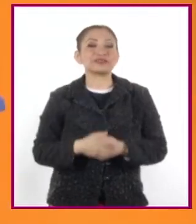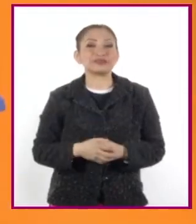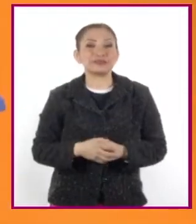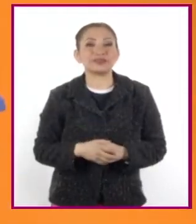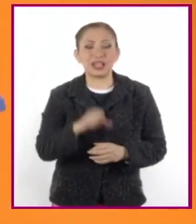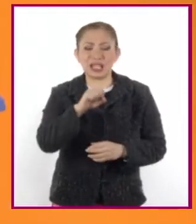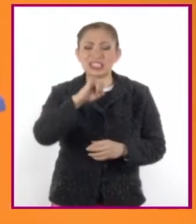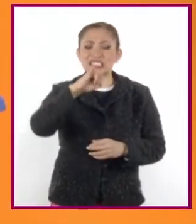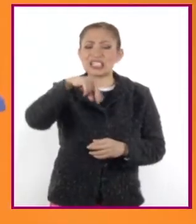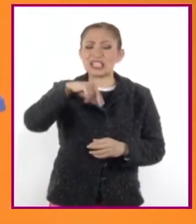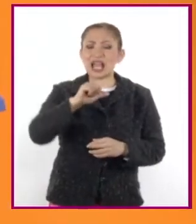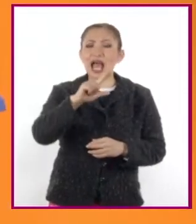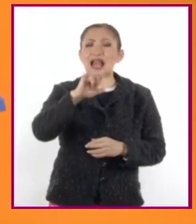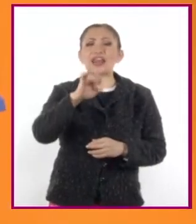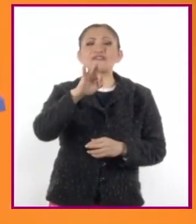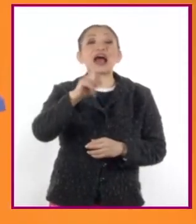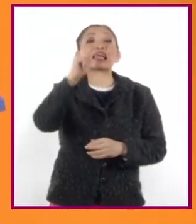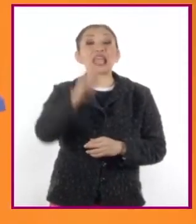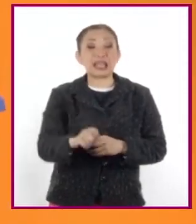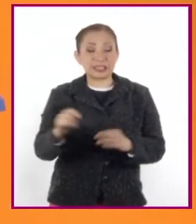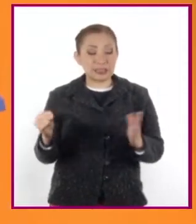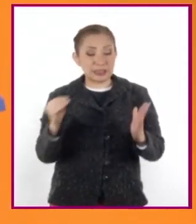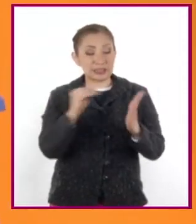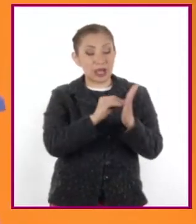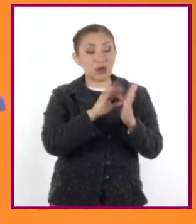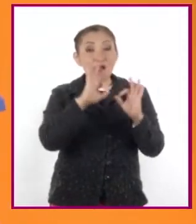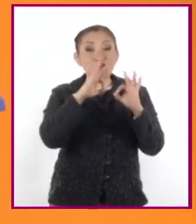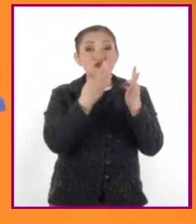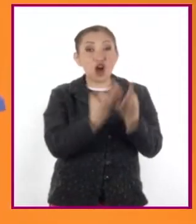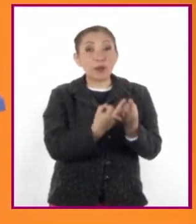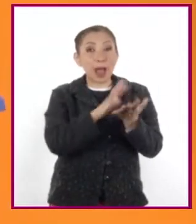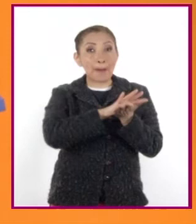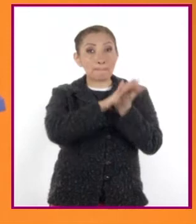La sinalefa es clasificada una figura de